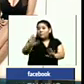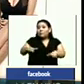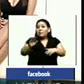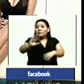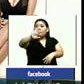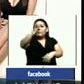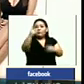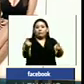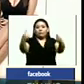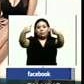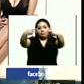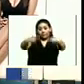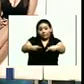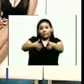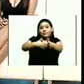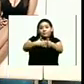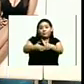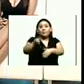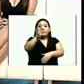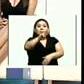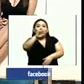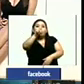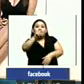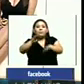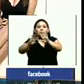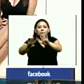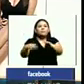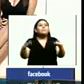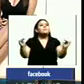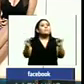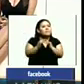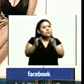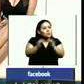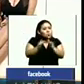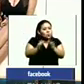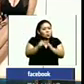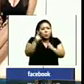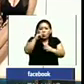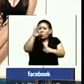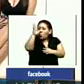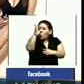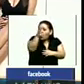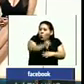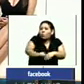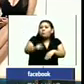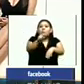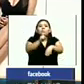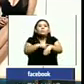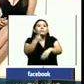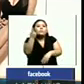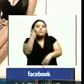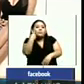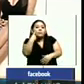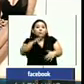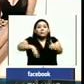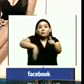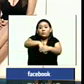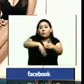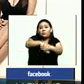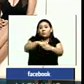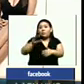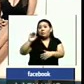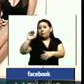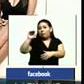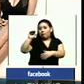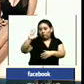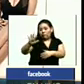jornada 5 de la apertura 2019. Además de un capítulo oscuro que también sucedió en el fútbol catracho.